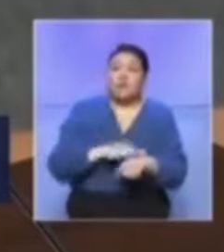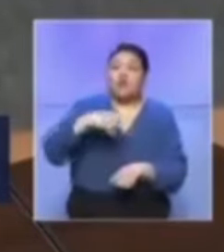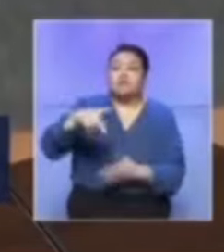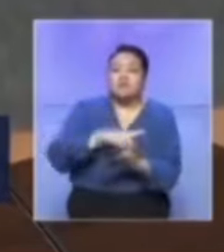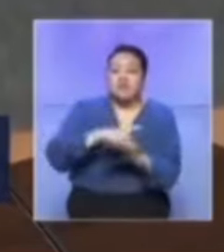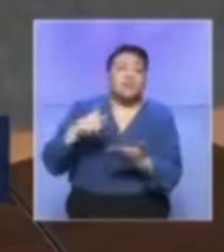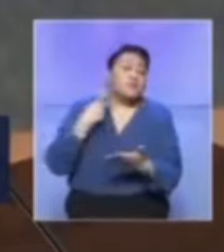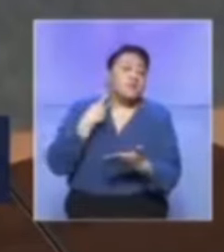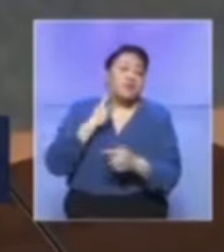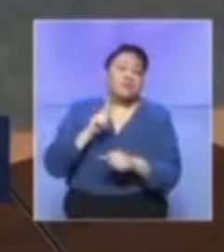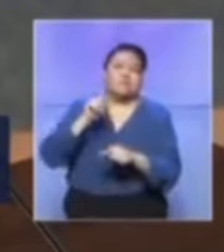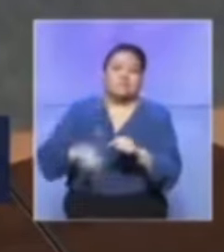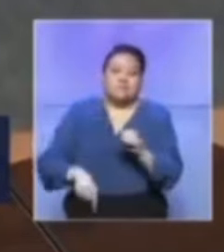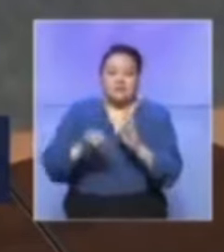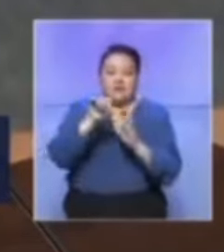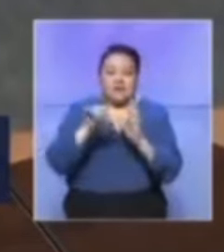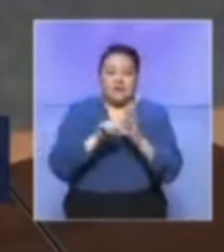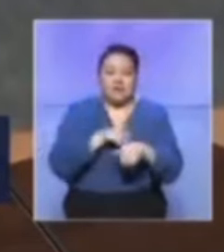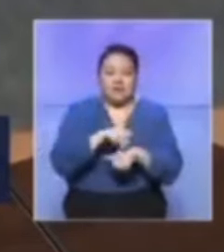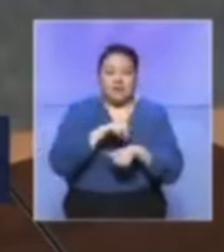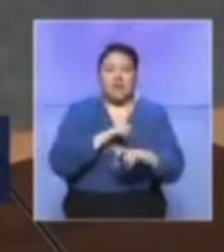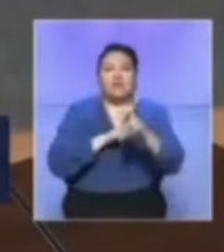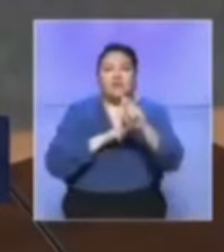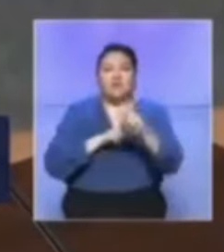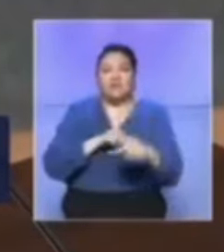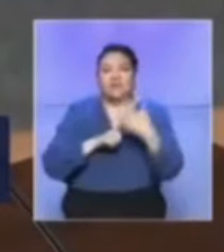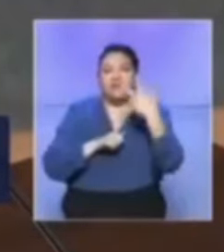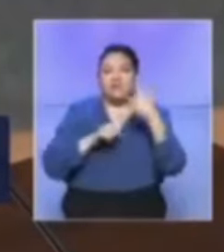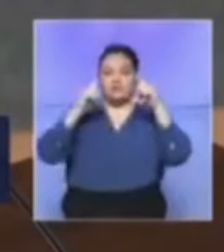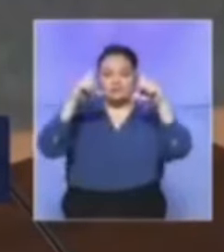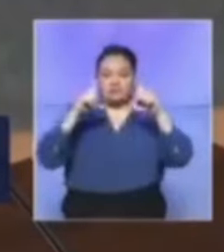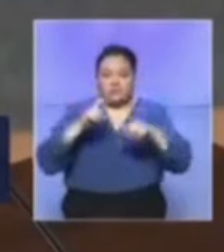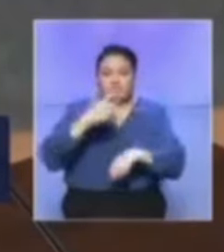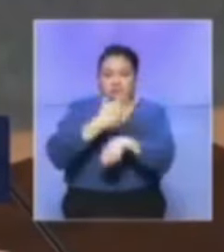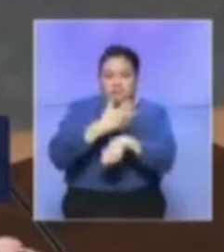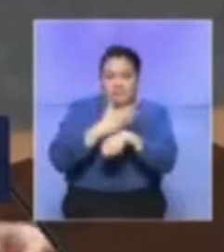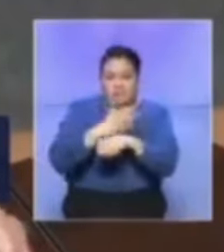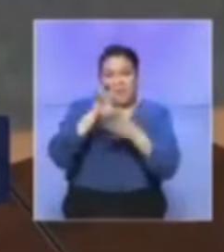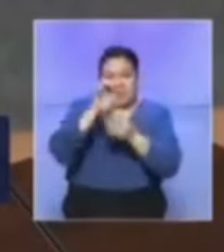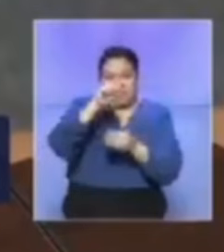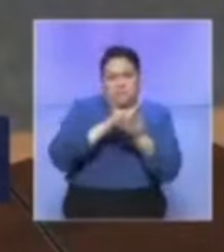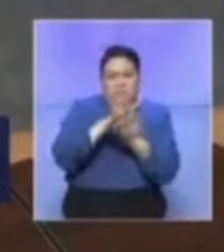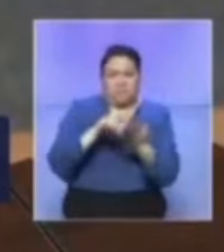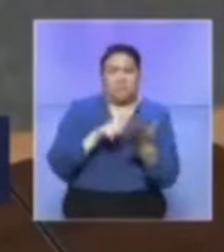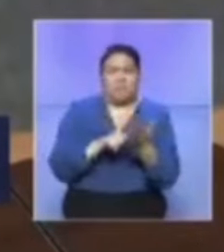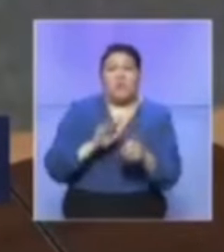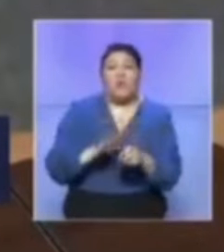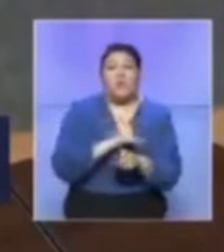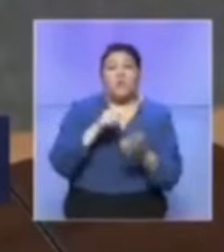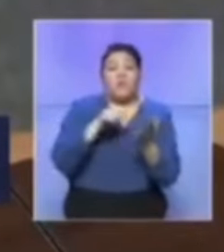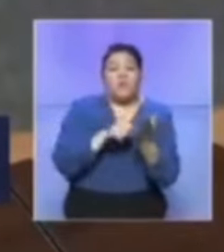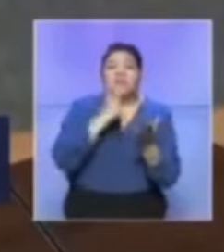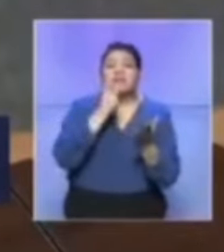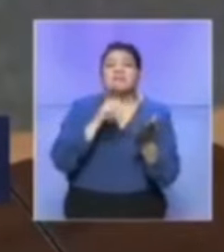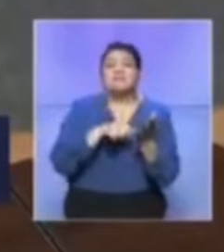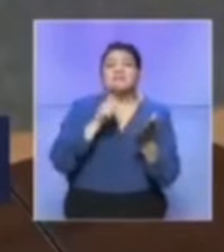derechos políticos prevista en el artículo 38, fracción quinta de la Constitución General, al actualizarse las condiciones necesarias